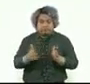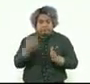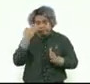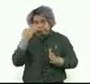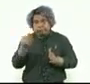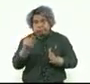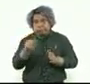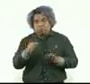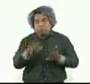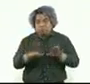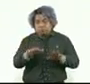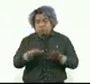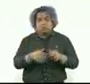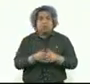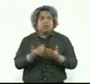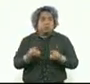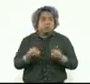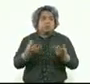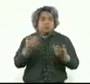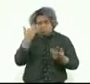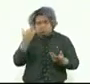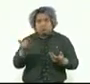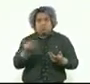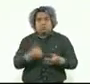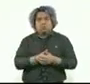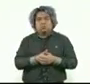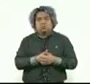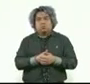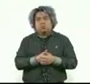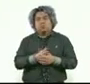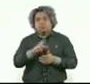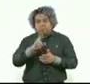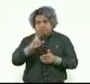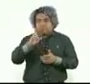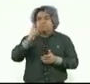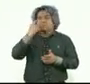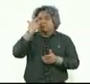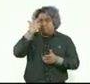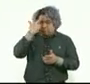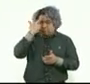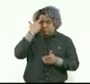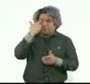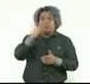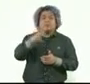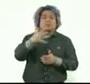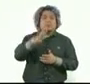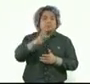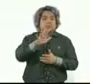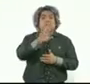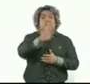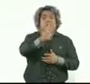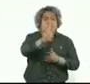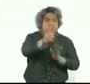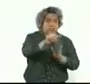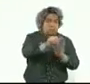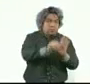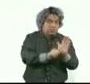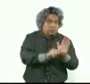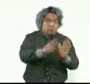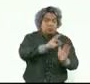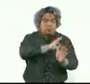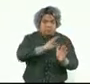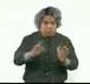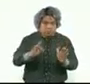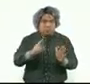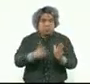la segunda? Tenemos, recuerden ustedes, tienen que ser por lo menos 4 meses para que se aplique la vacuna de